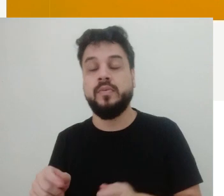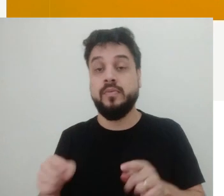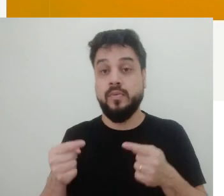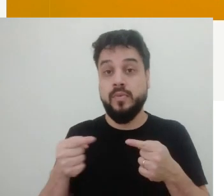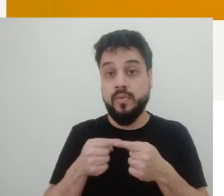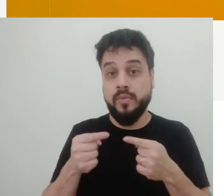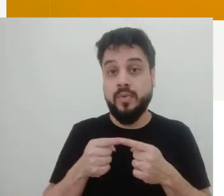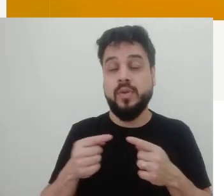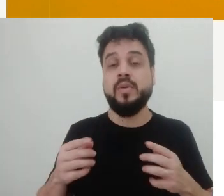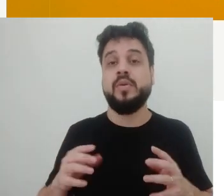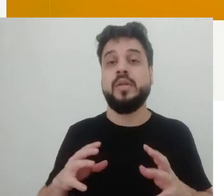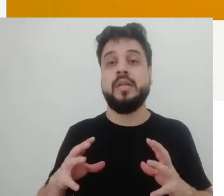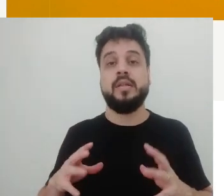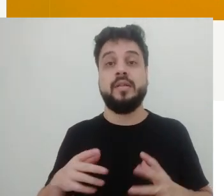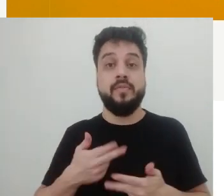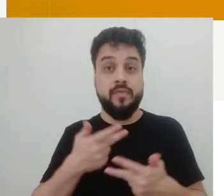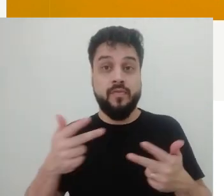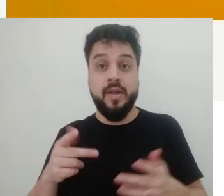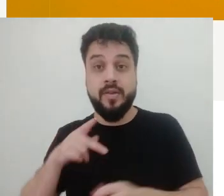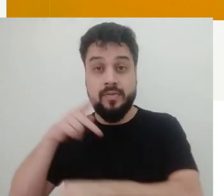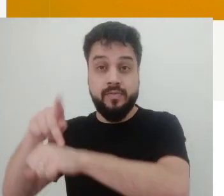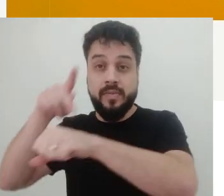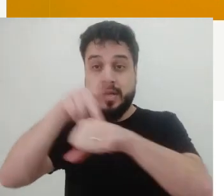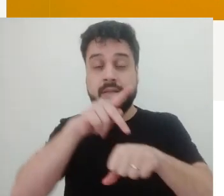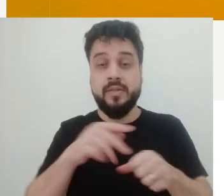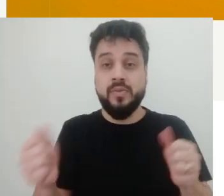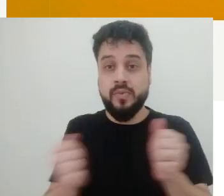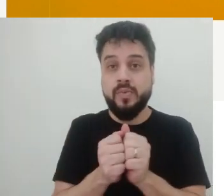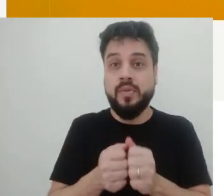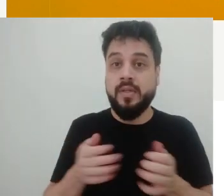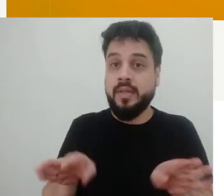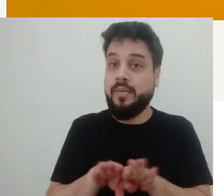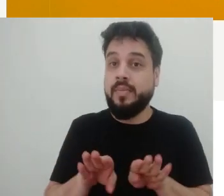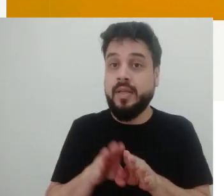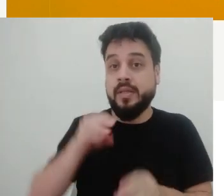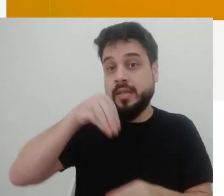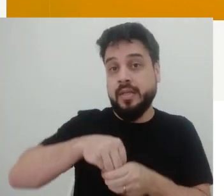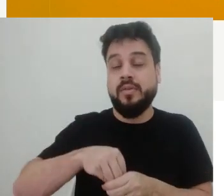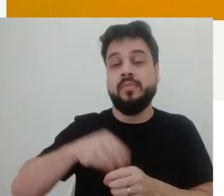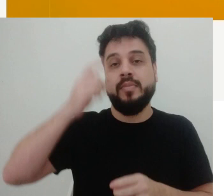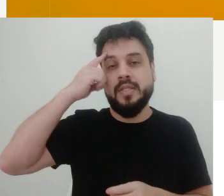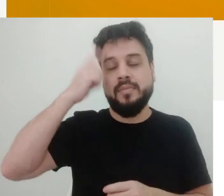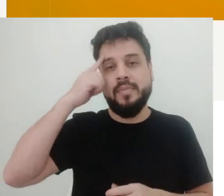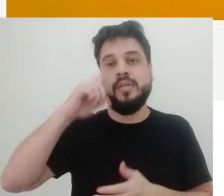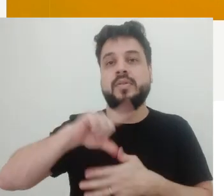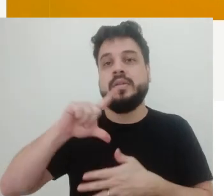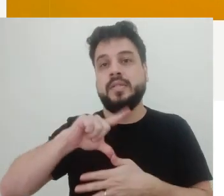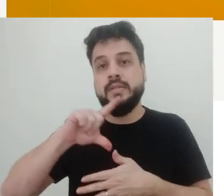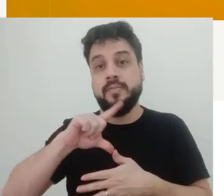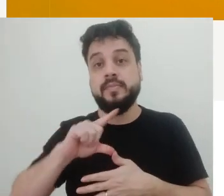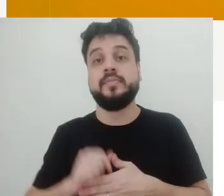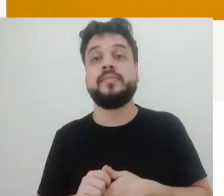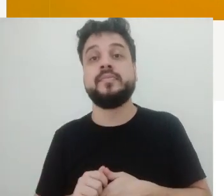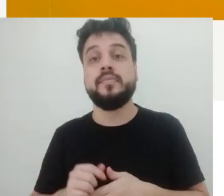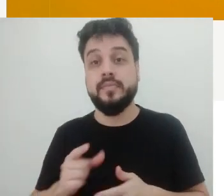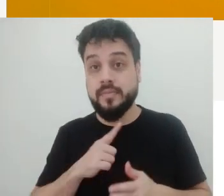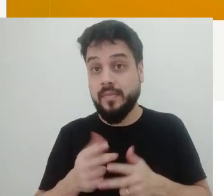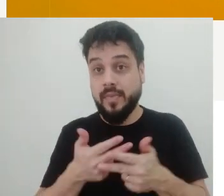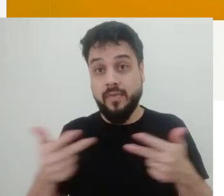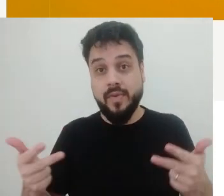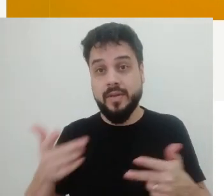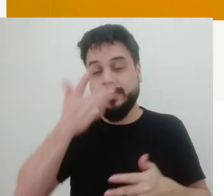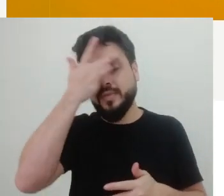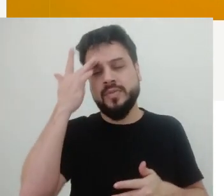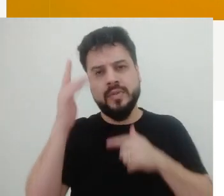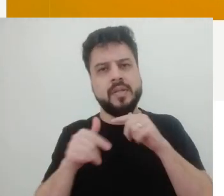trabaja sobre temas internacionales, pero hace algunas décadas no era así. Entonces el pensamiento internacionalista no